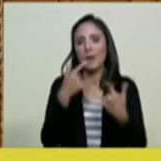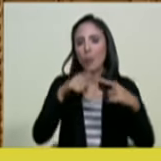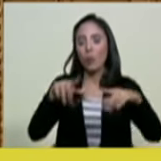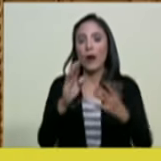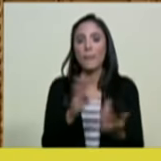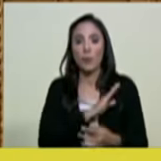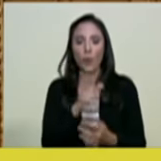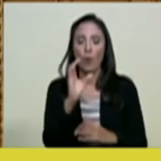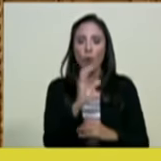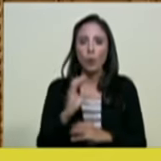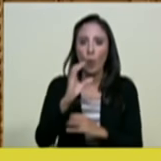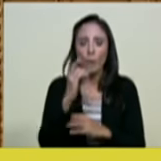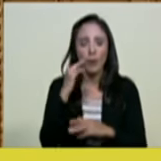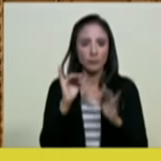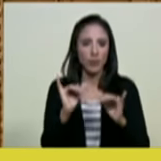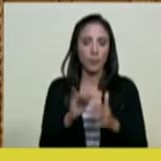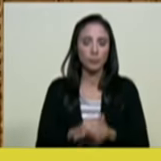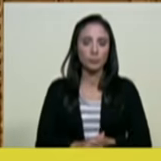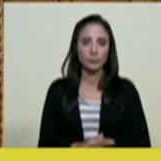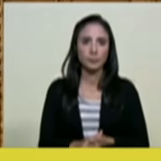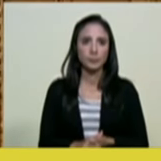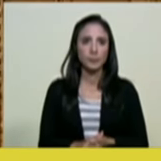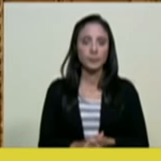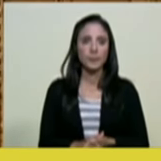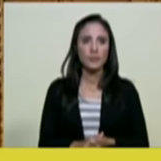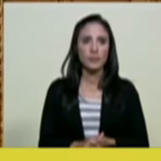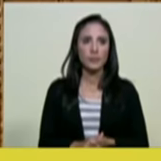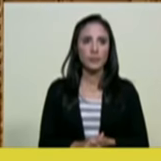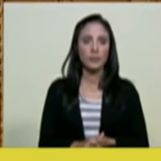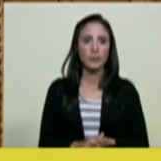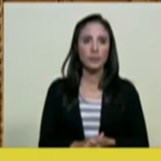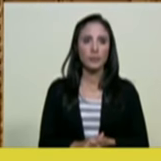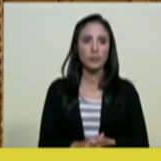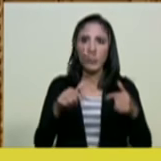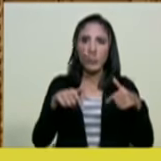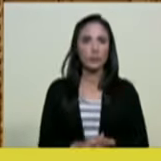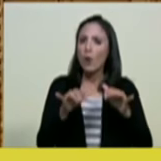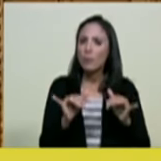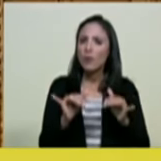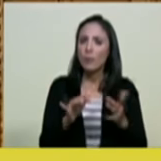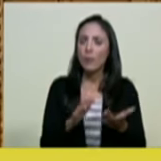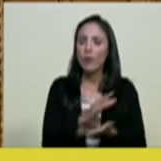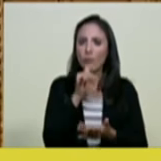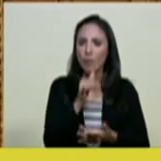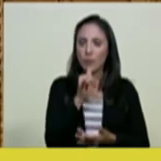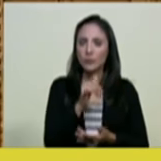Atalanta, en Chinácota. El día de hoy salió una autoridad